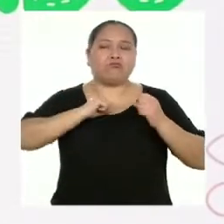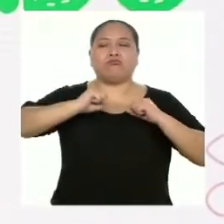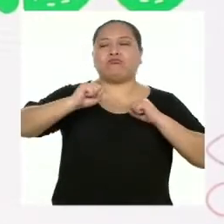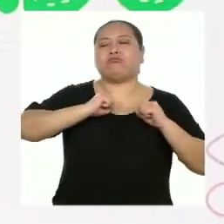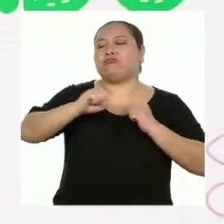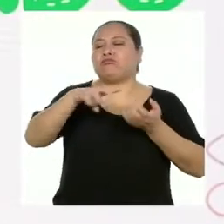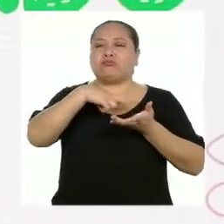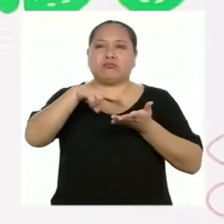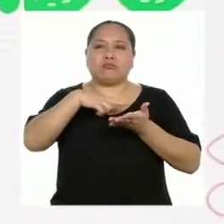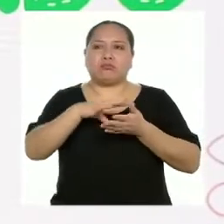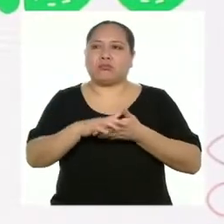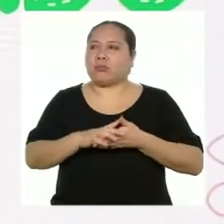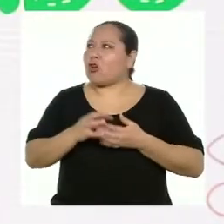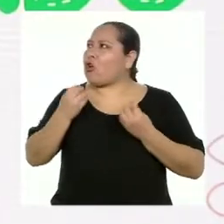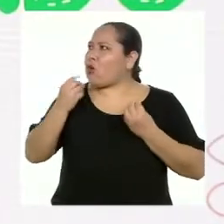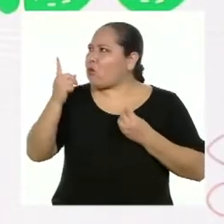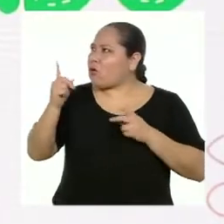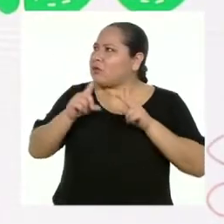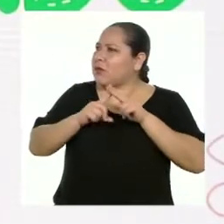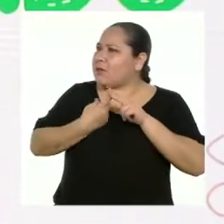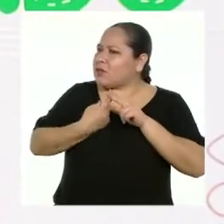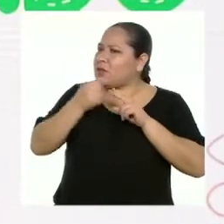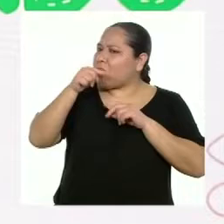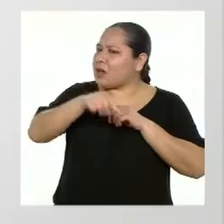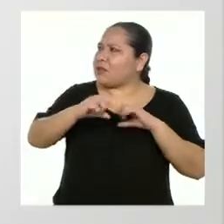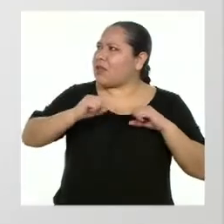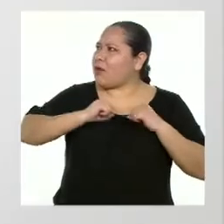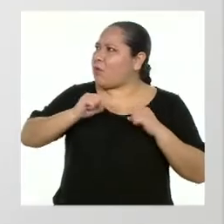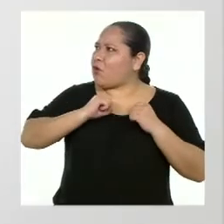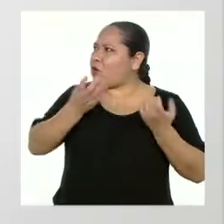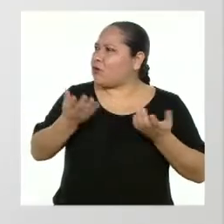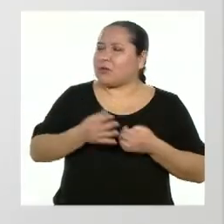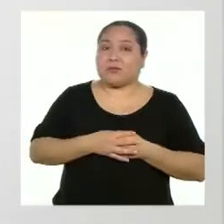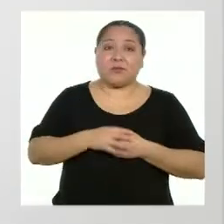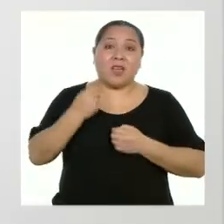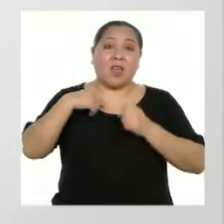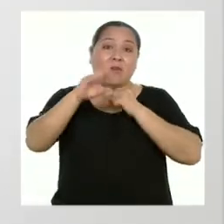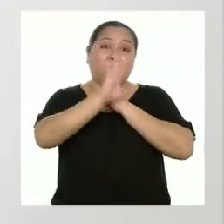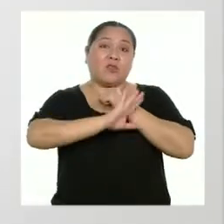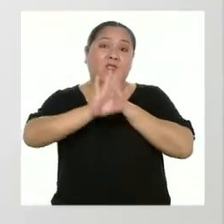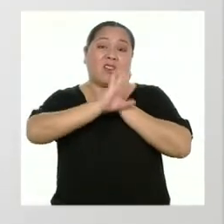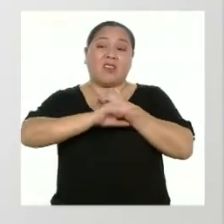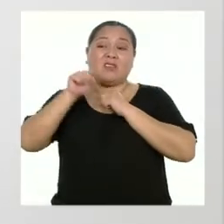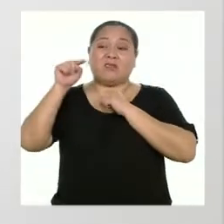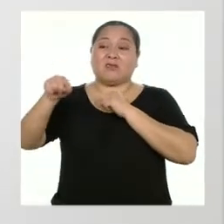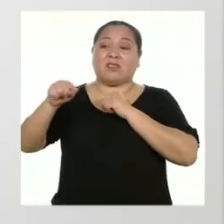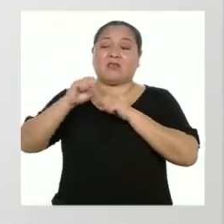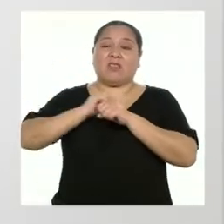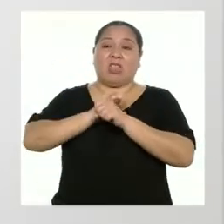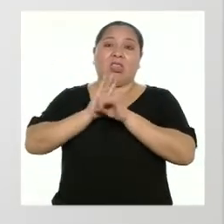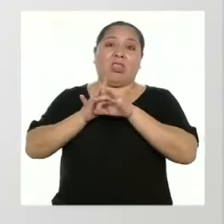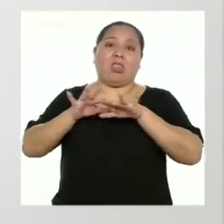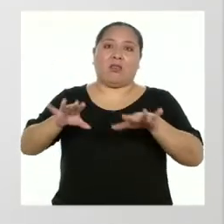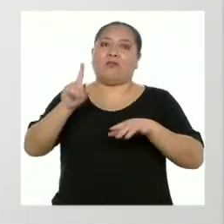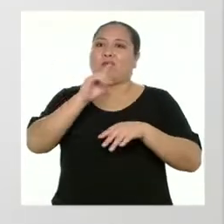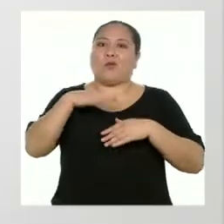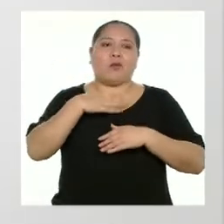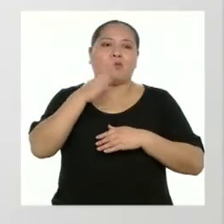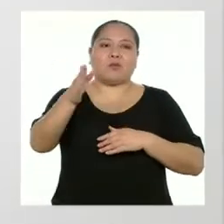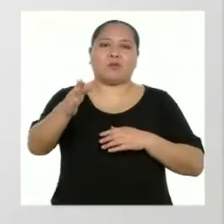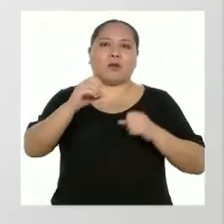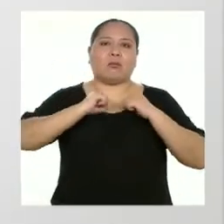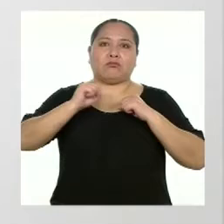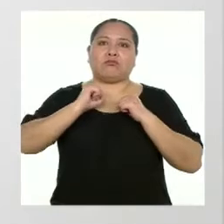qué buena. ¿Y cómo se animó a empezar este deporte? Como hay que protegernos del virus, obvio no podemos ir a gimnasios